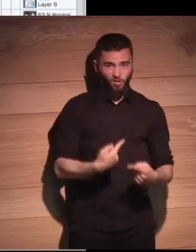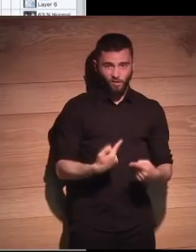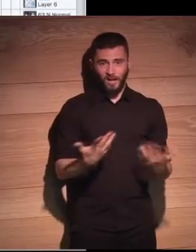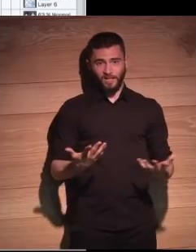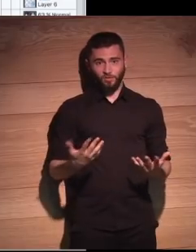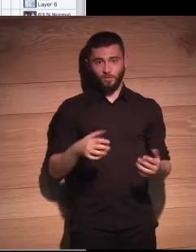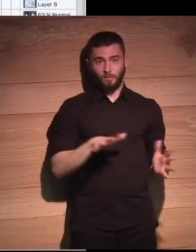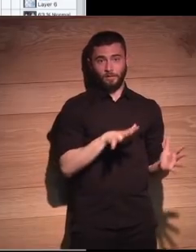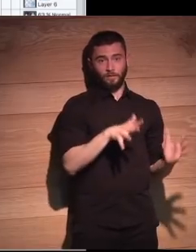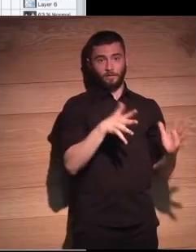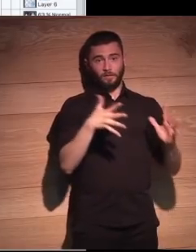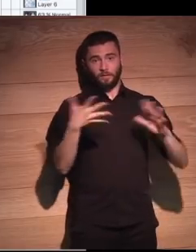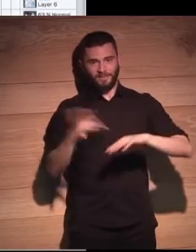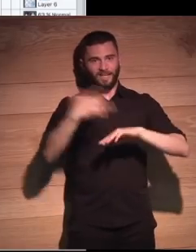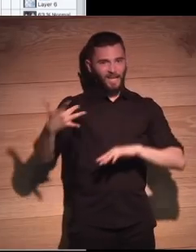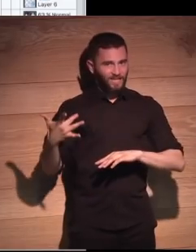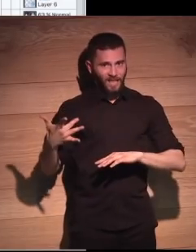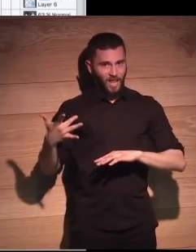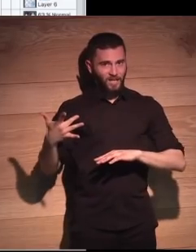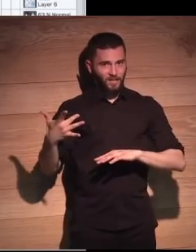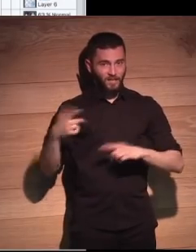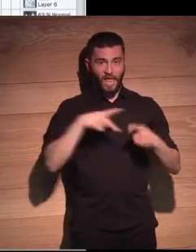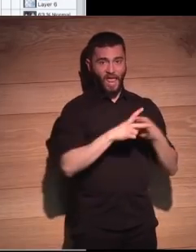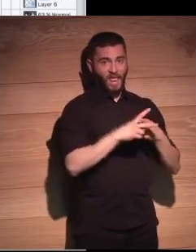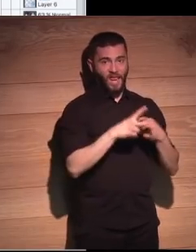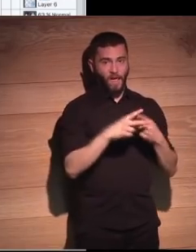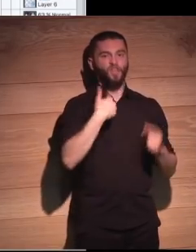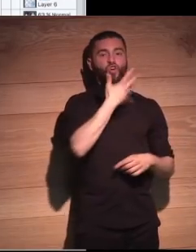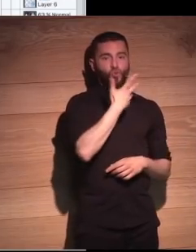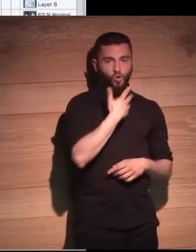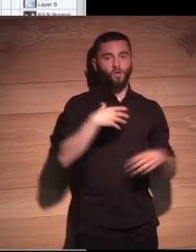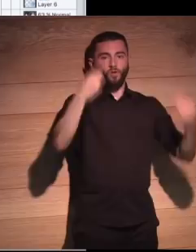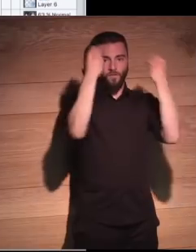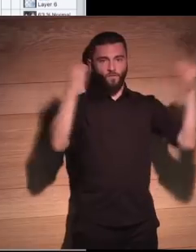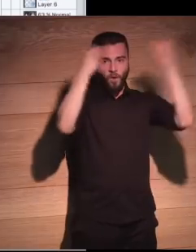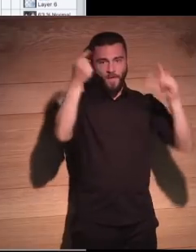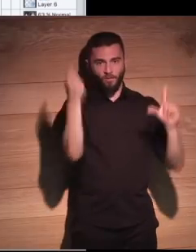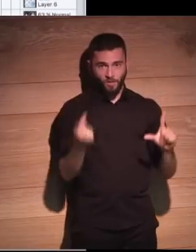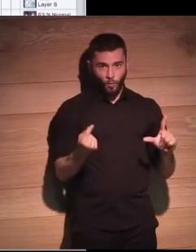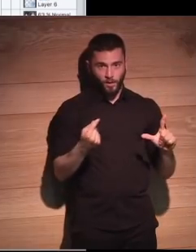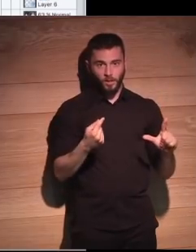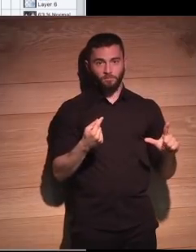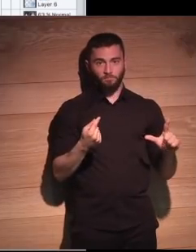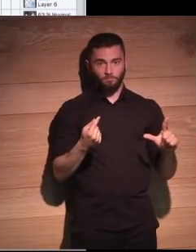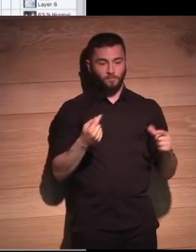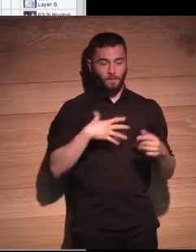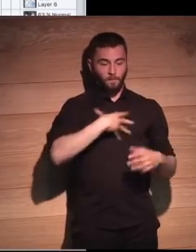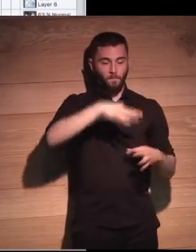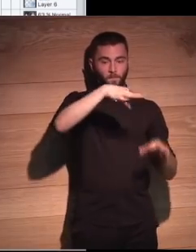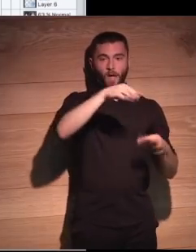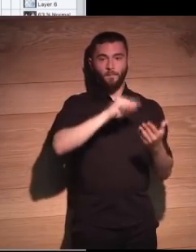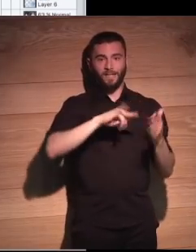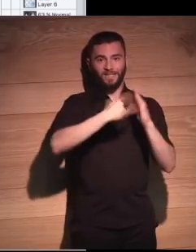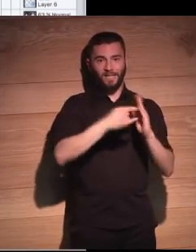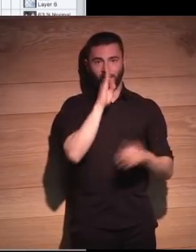ser una traslación al digital de las herramientas y de lo que conozco y de mi formación como dibujante en papel con